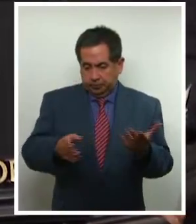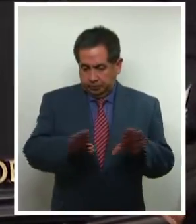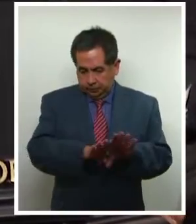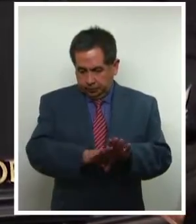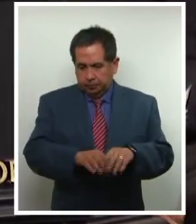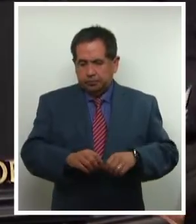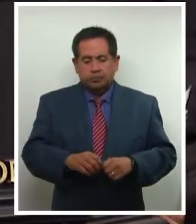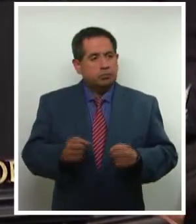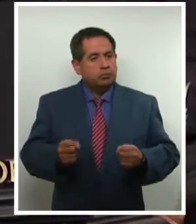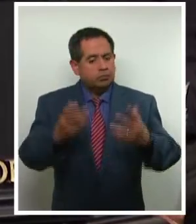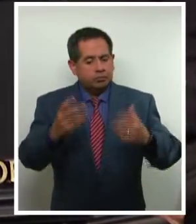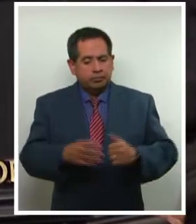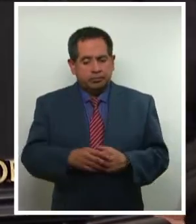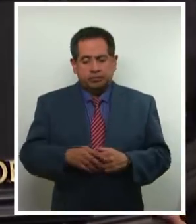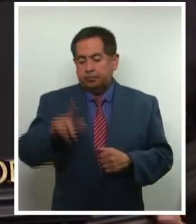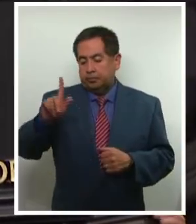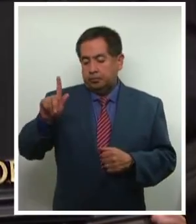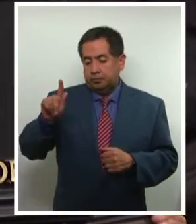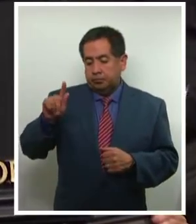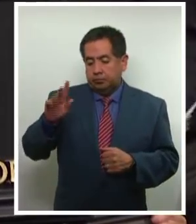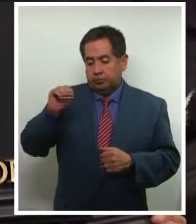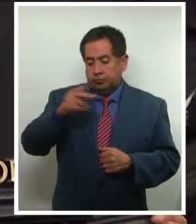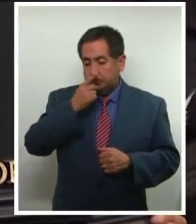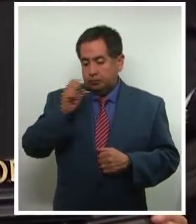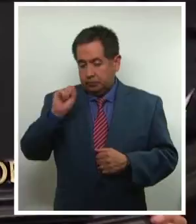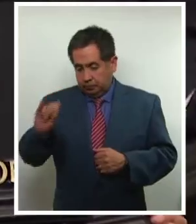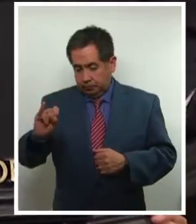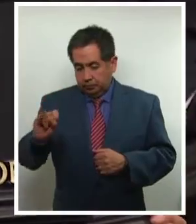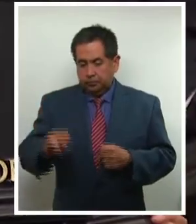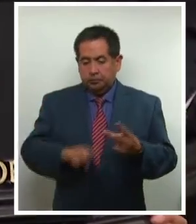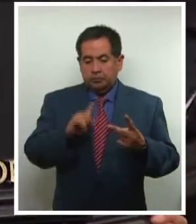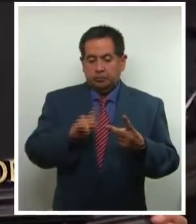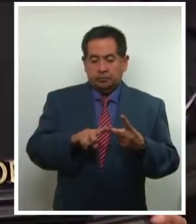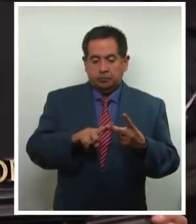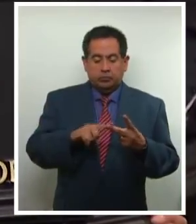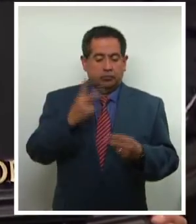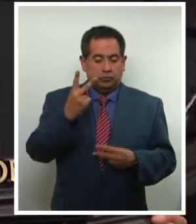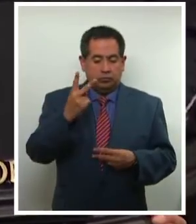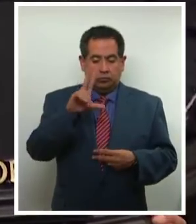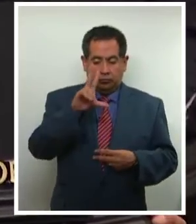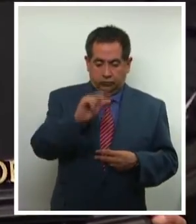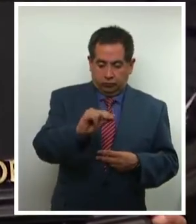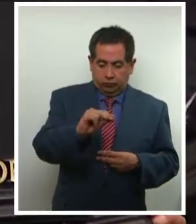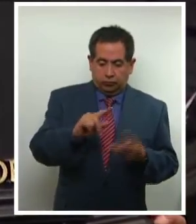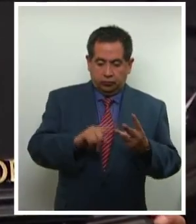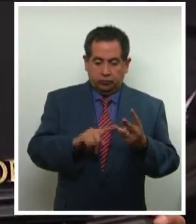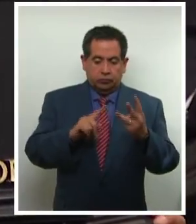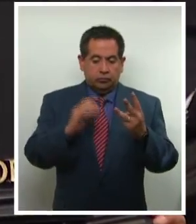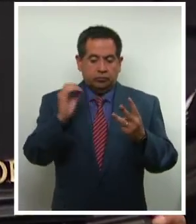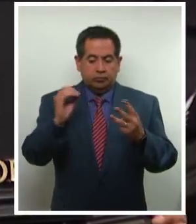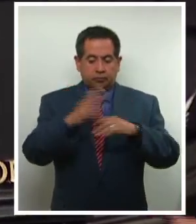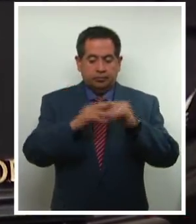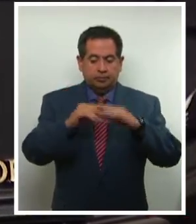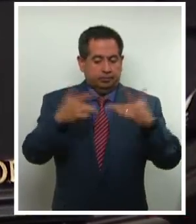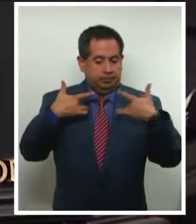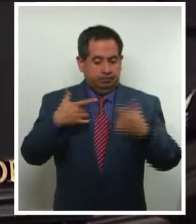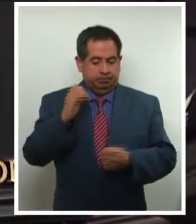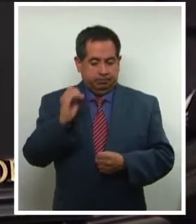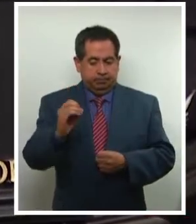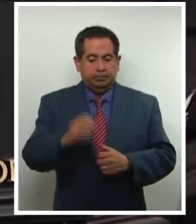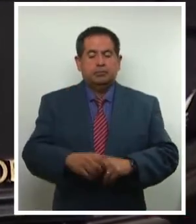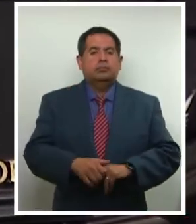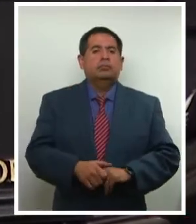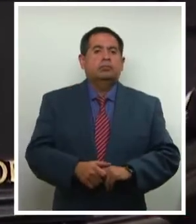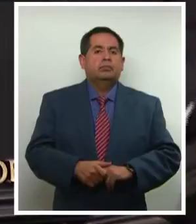tenemos 79 votos a favor, 2 en contra y 0 abstenciones.